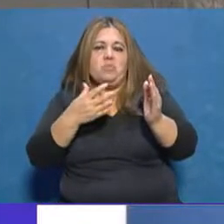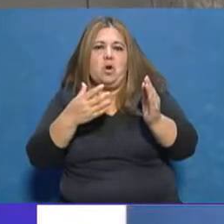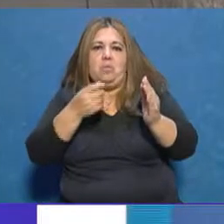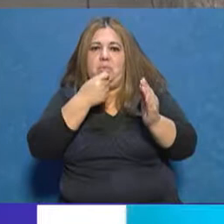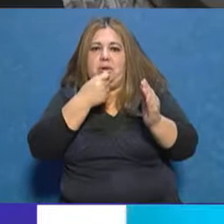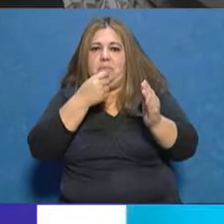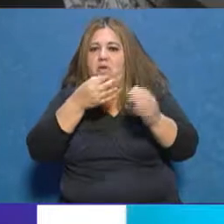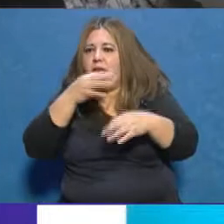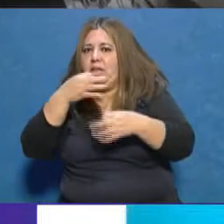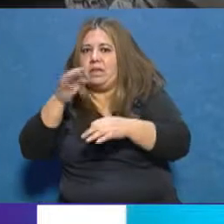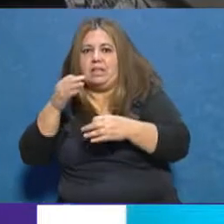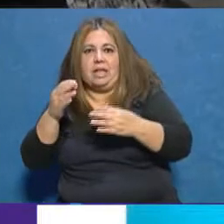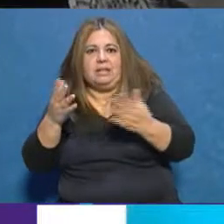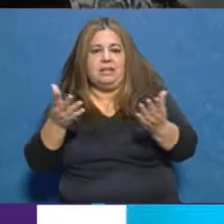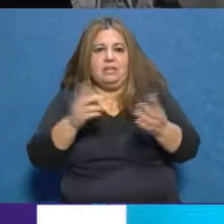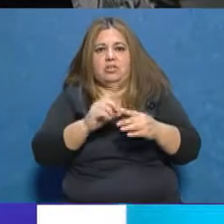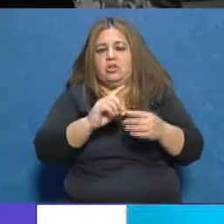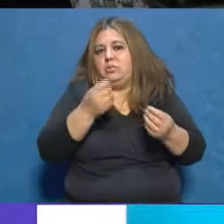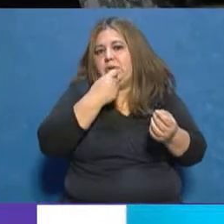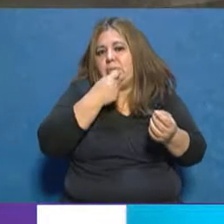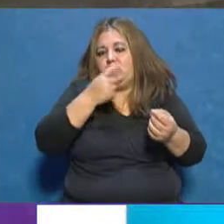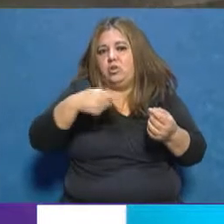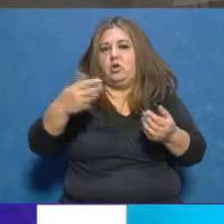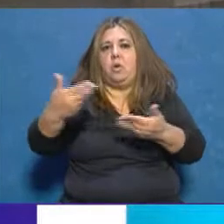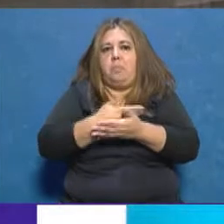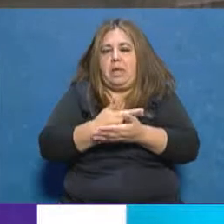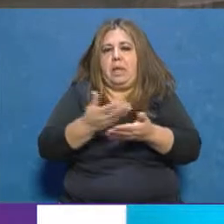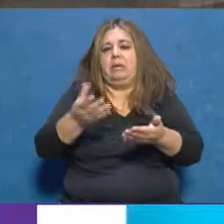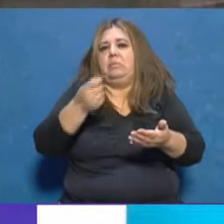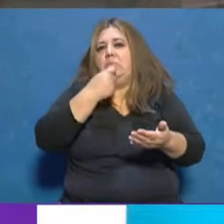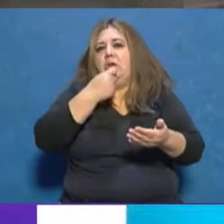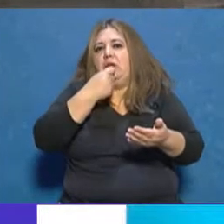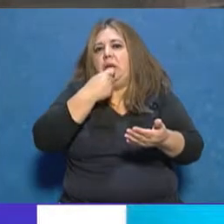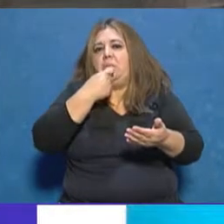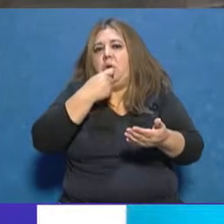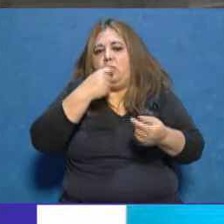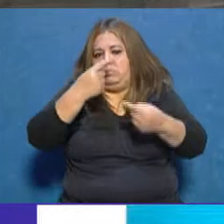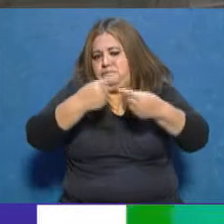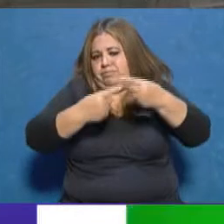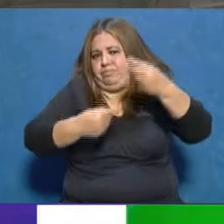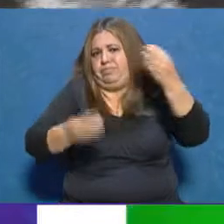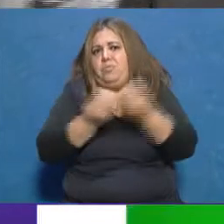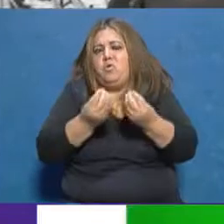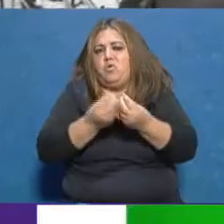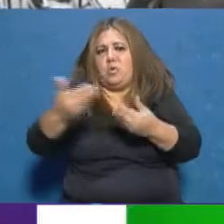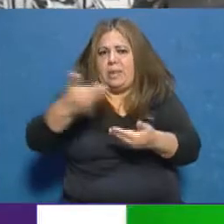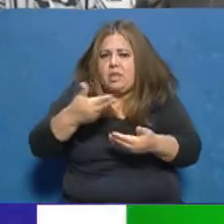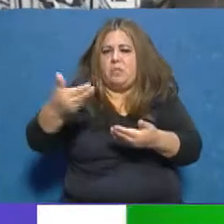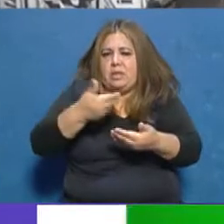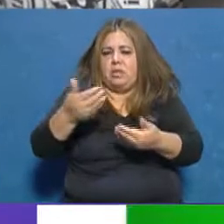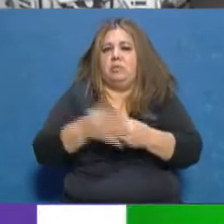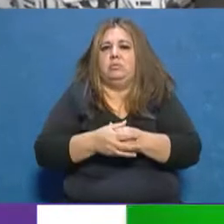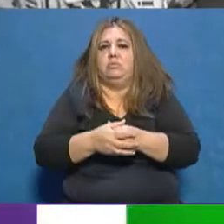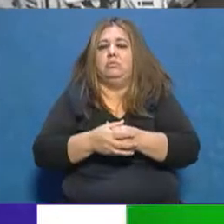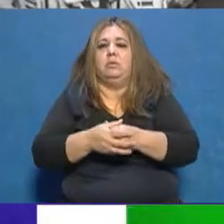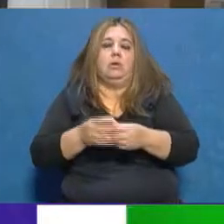familia tipo. Nos piden cantidad grande de pedidos. Realmente que abramos los bares sería una